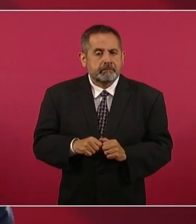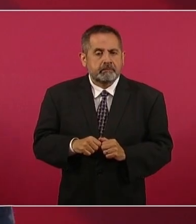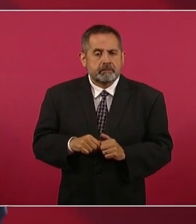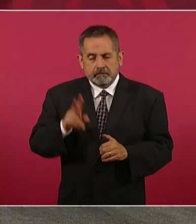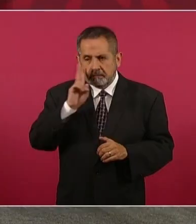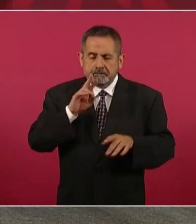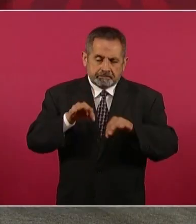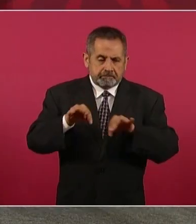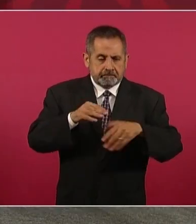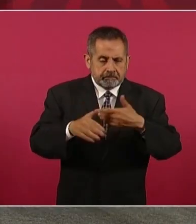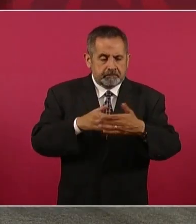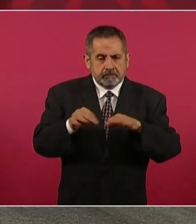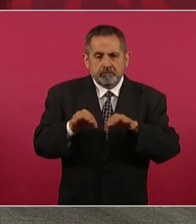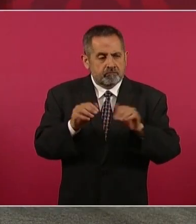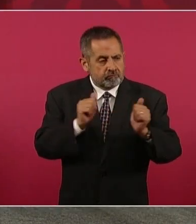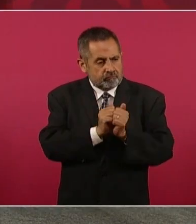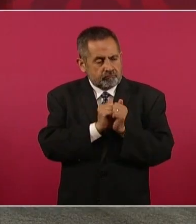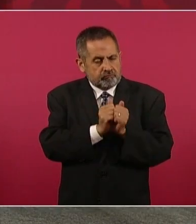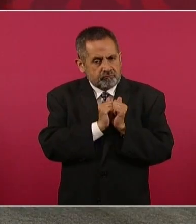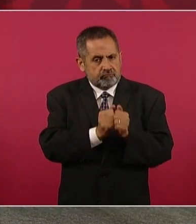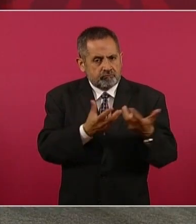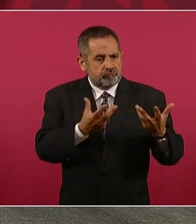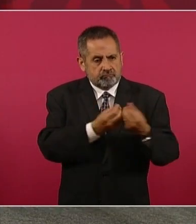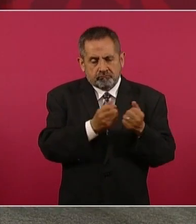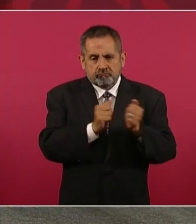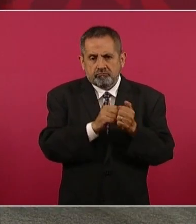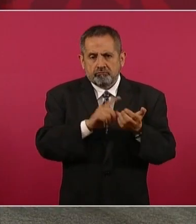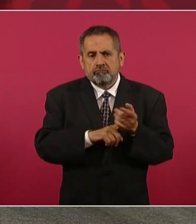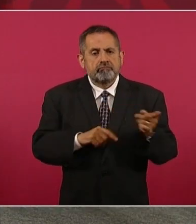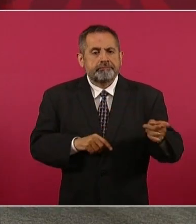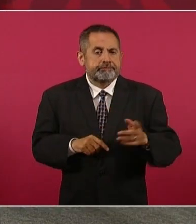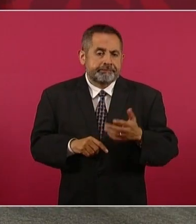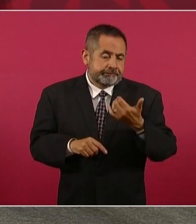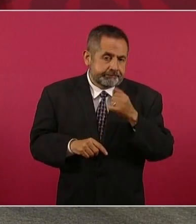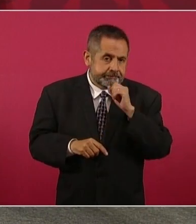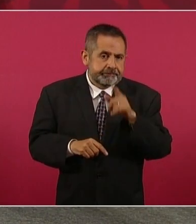Estamos trabajando de manera coordinada y